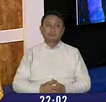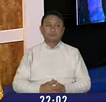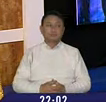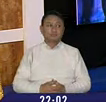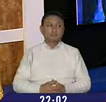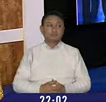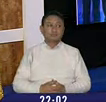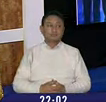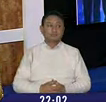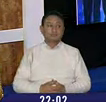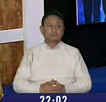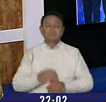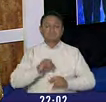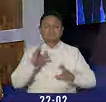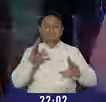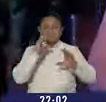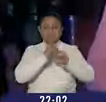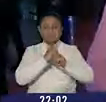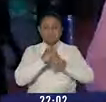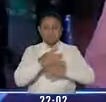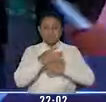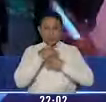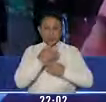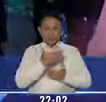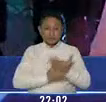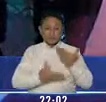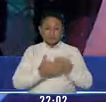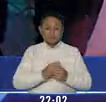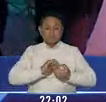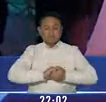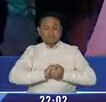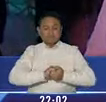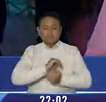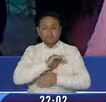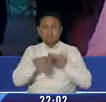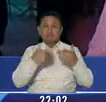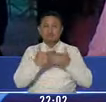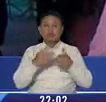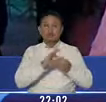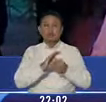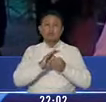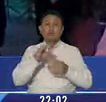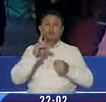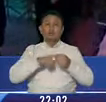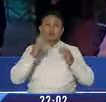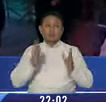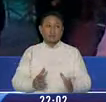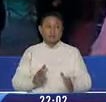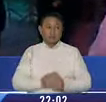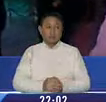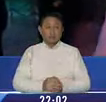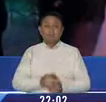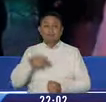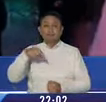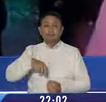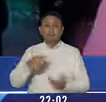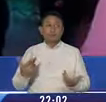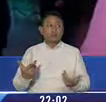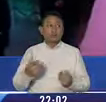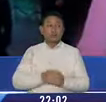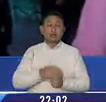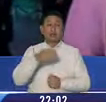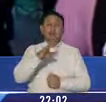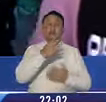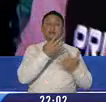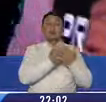¿Qué tal? Buenas noches, un gusto poder acompañarlos, un saludo a todos los compañeros de la capital y nosotros nos encontramos en lo que es la